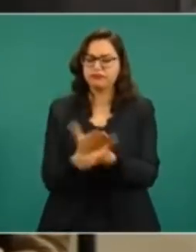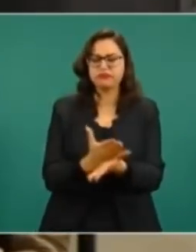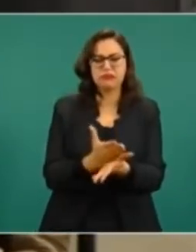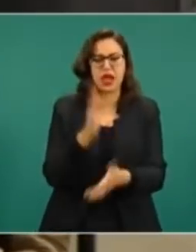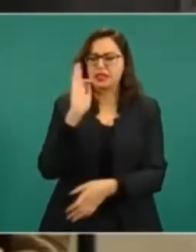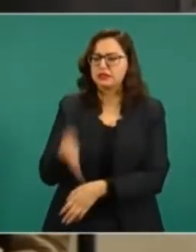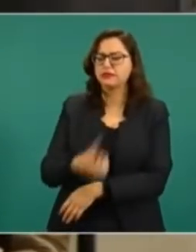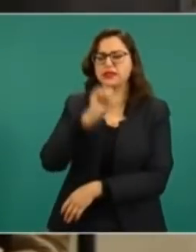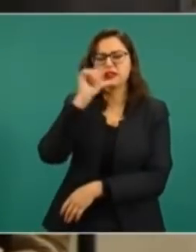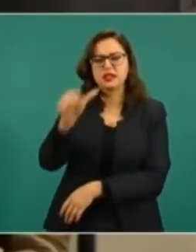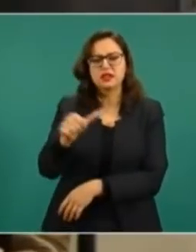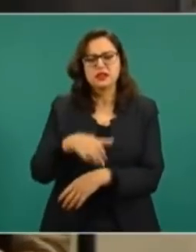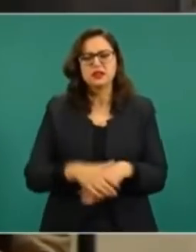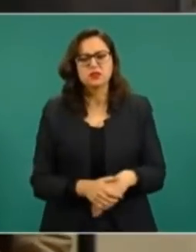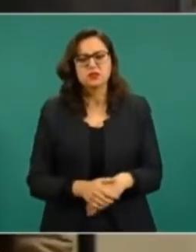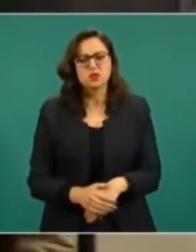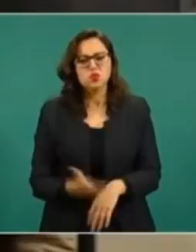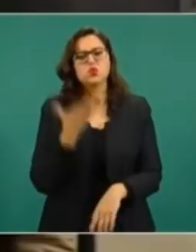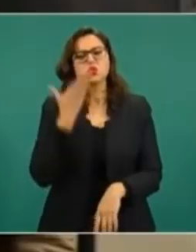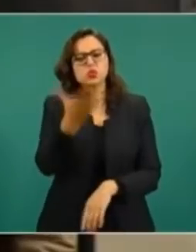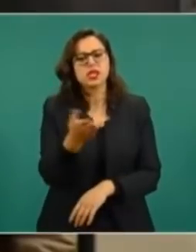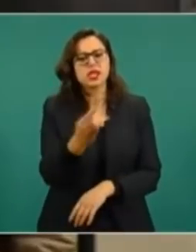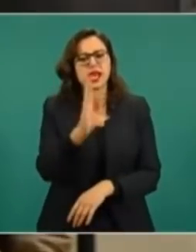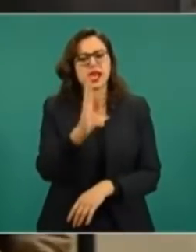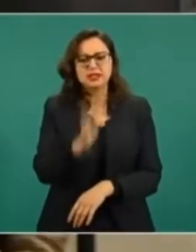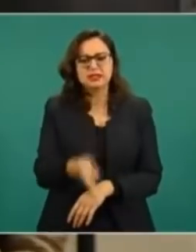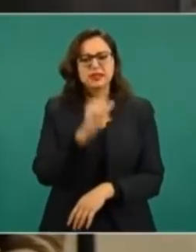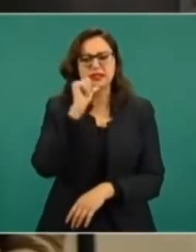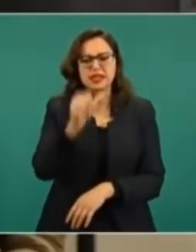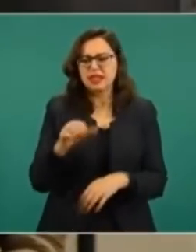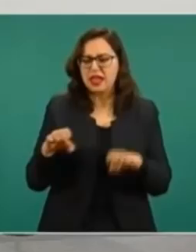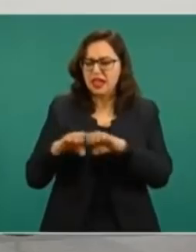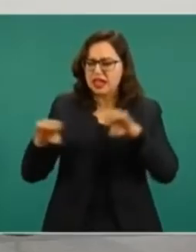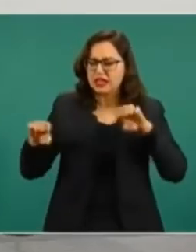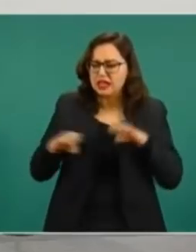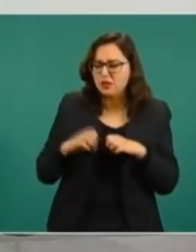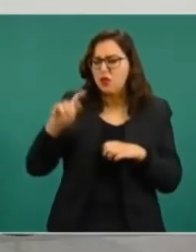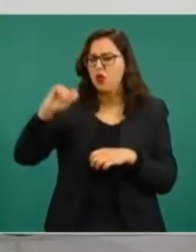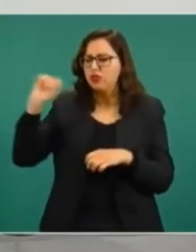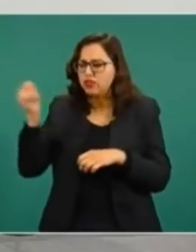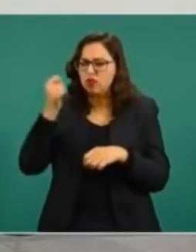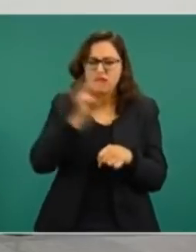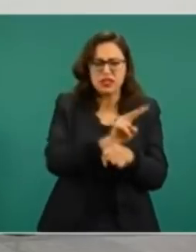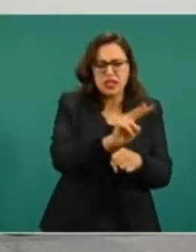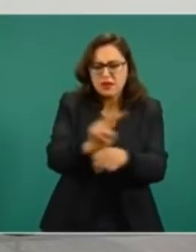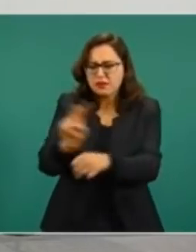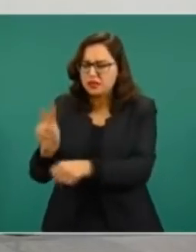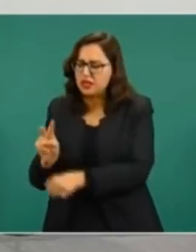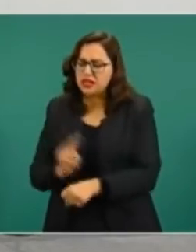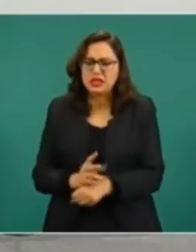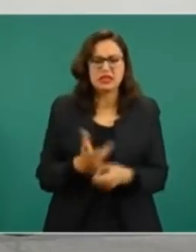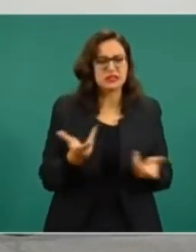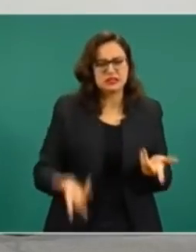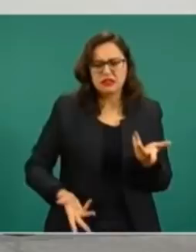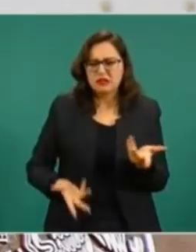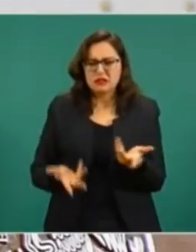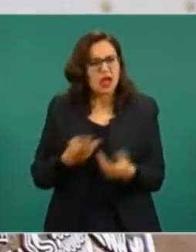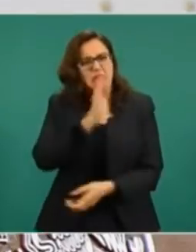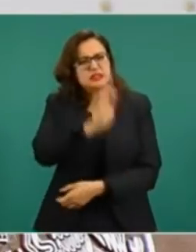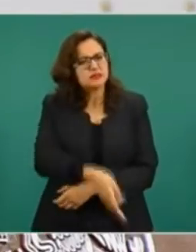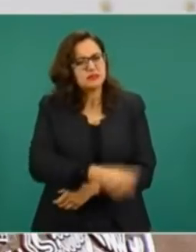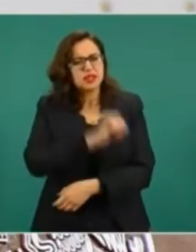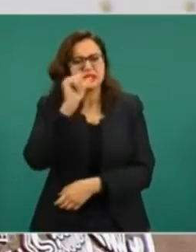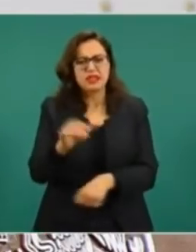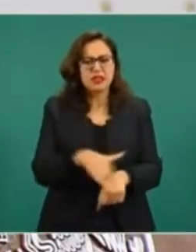aceptado este equipo tecnológico para combatir el tráfico de armas? Porque estamos nosotros planteando